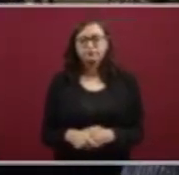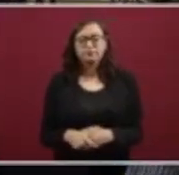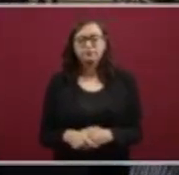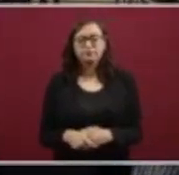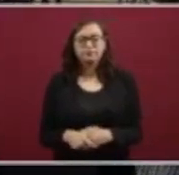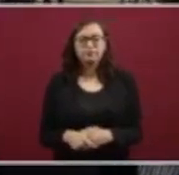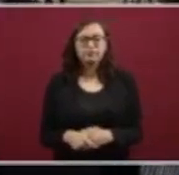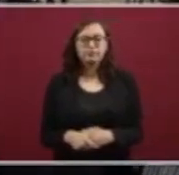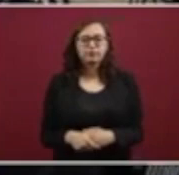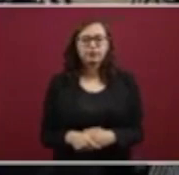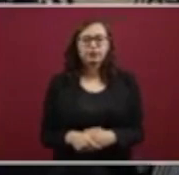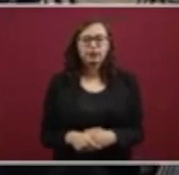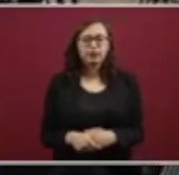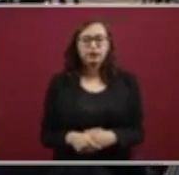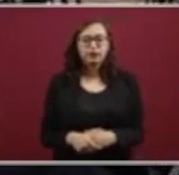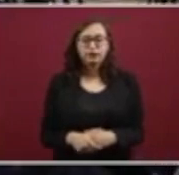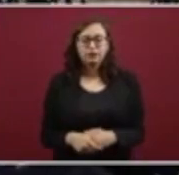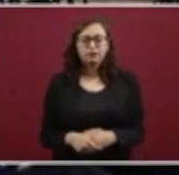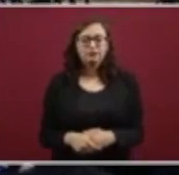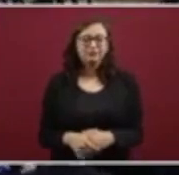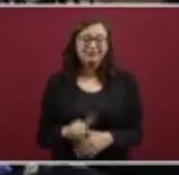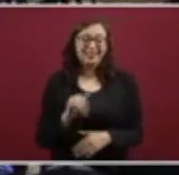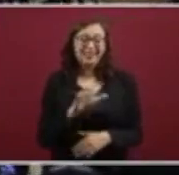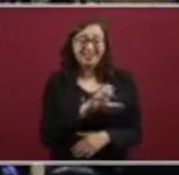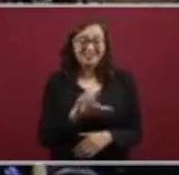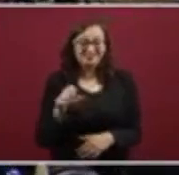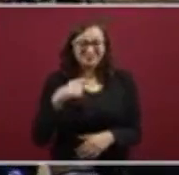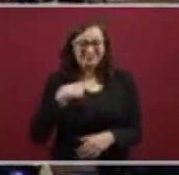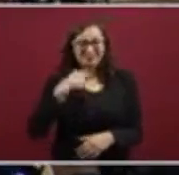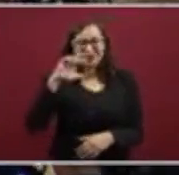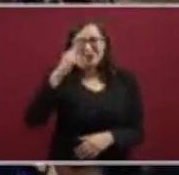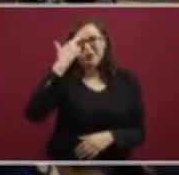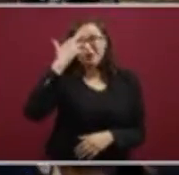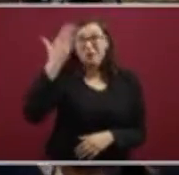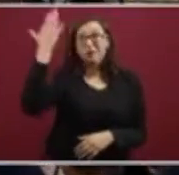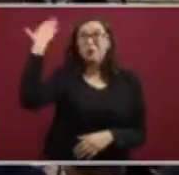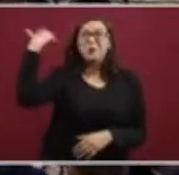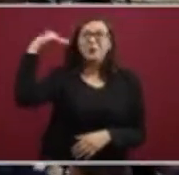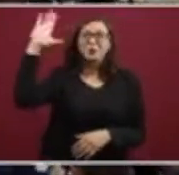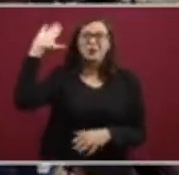Empezaron como IMSS Coplamar, yo era en ese entonces delegado